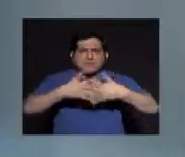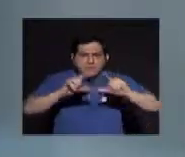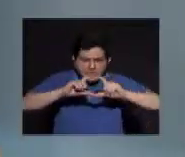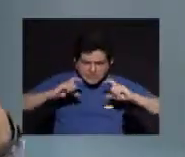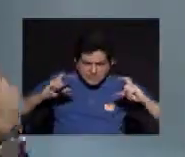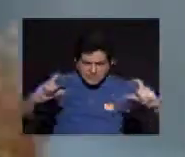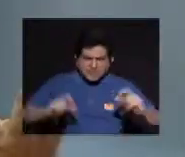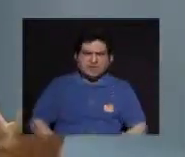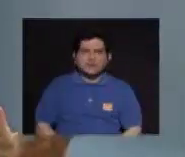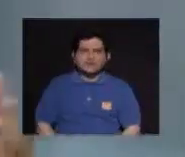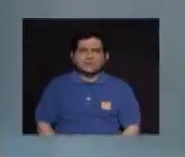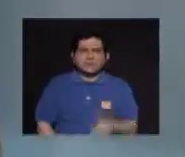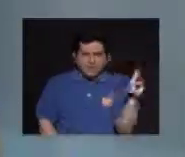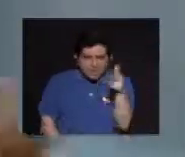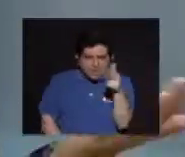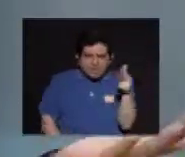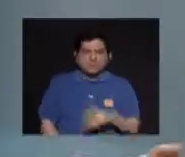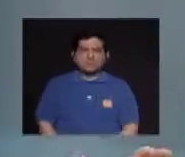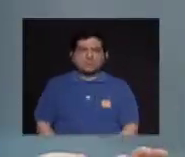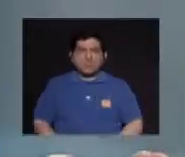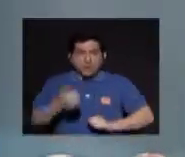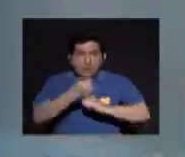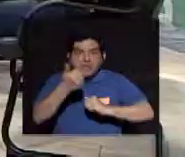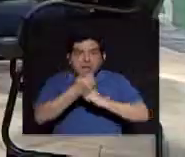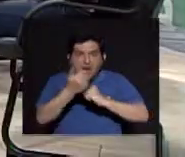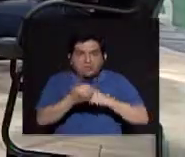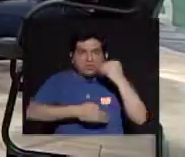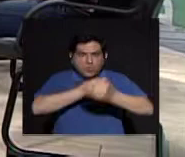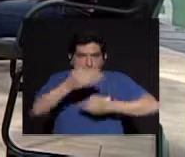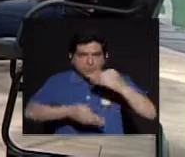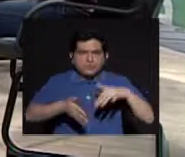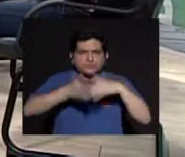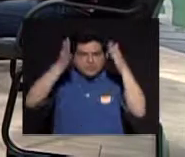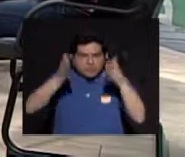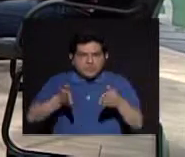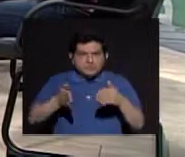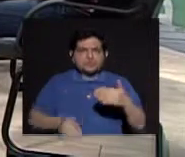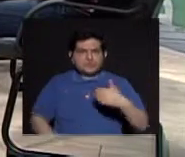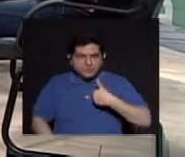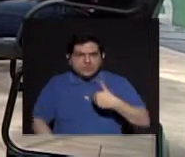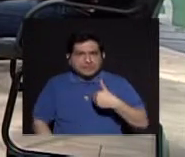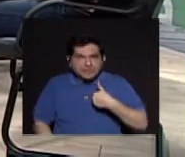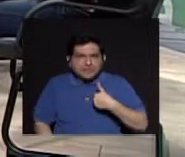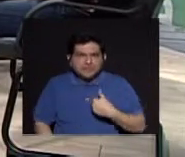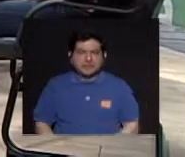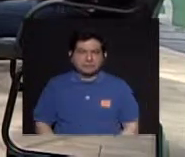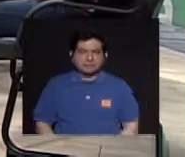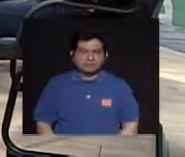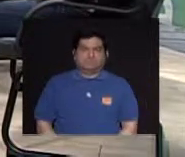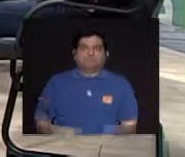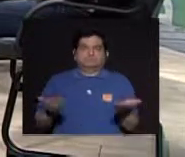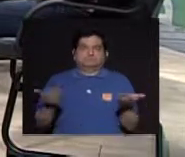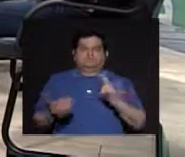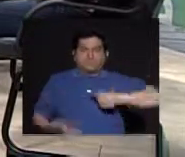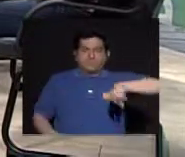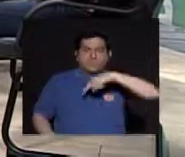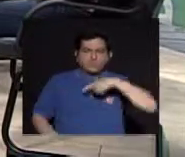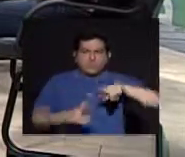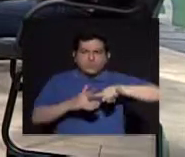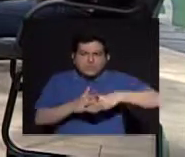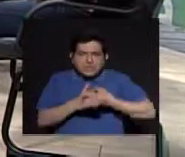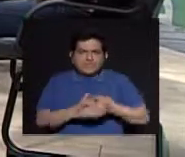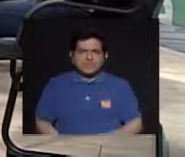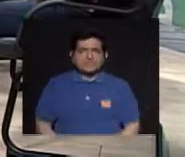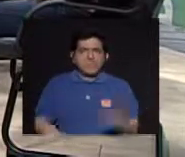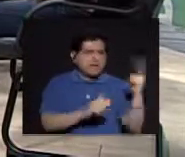Panavision para grabar, y toda esta cuestión, y me doy cuenta que existe todo esto para apoyar a las grabaciones de estudiantes, que al final, pues nada,